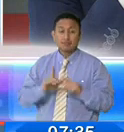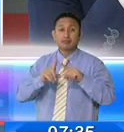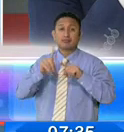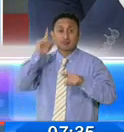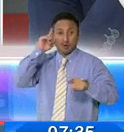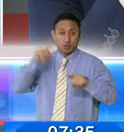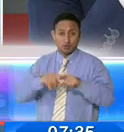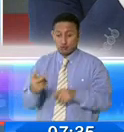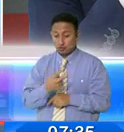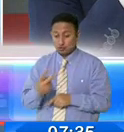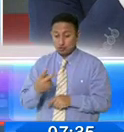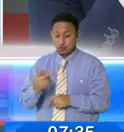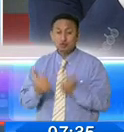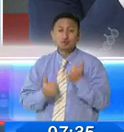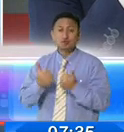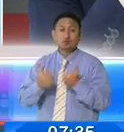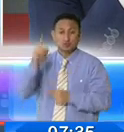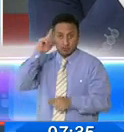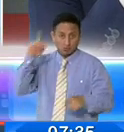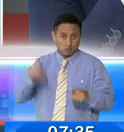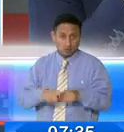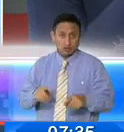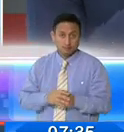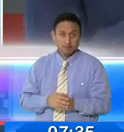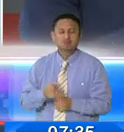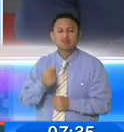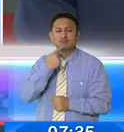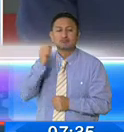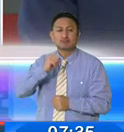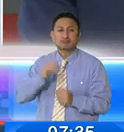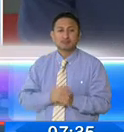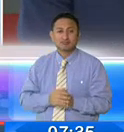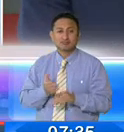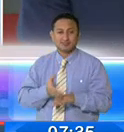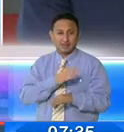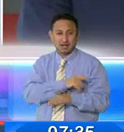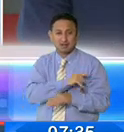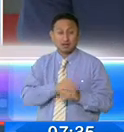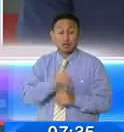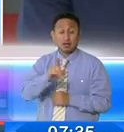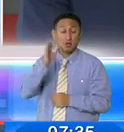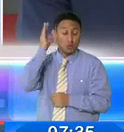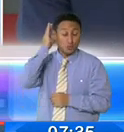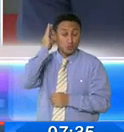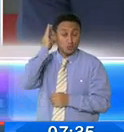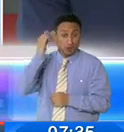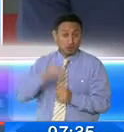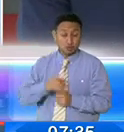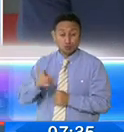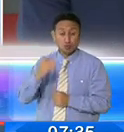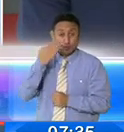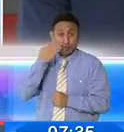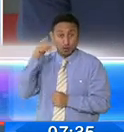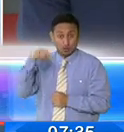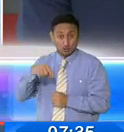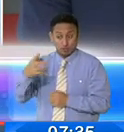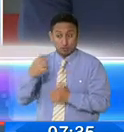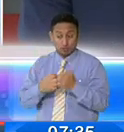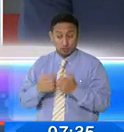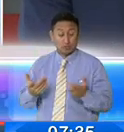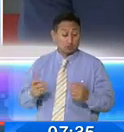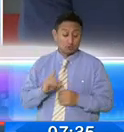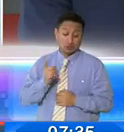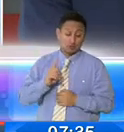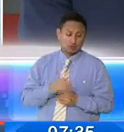escoja. Eso lo que va a hacer es romper este prejuicio de que las mujeres en edad de ser madres son un problema. Es todo lo